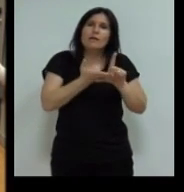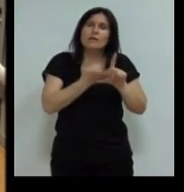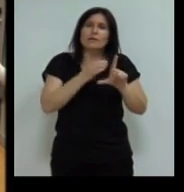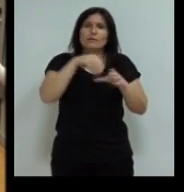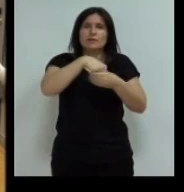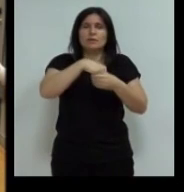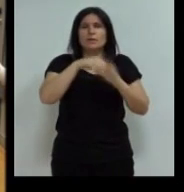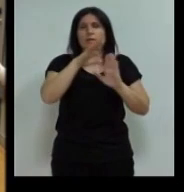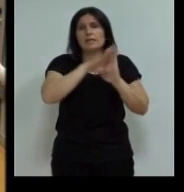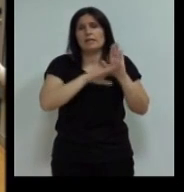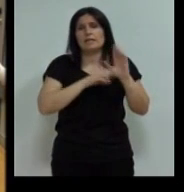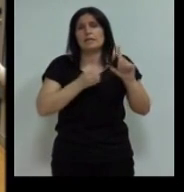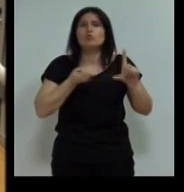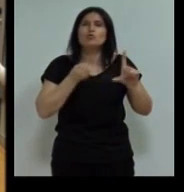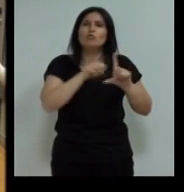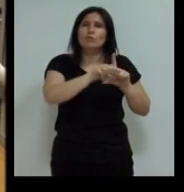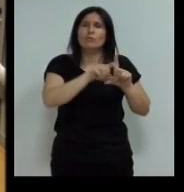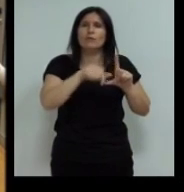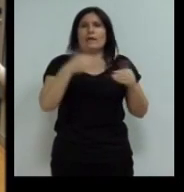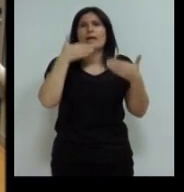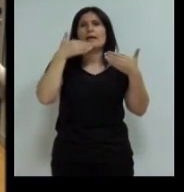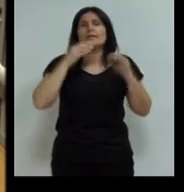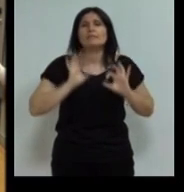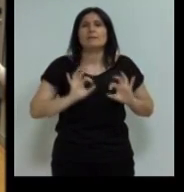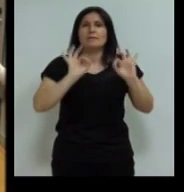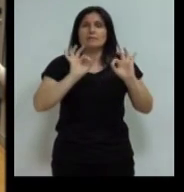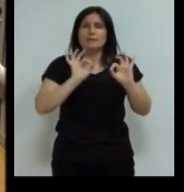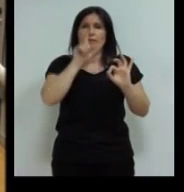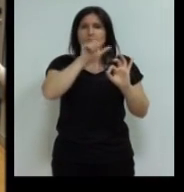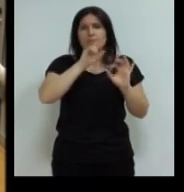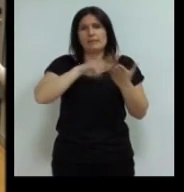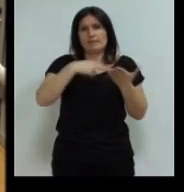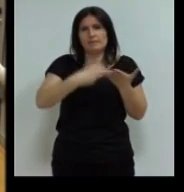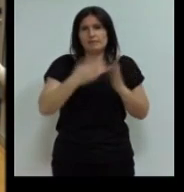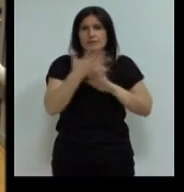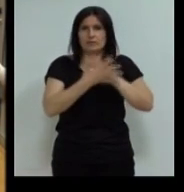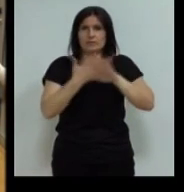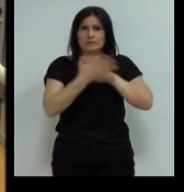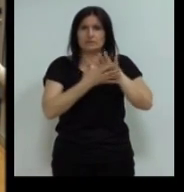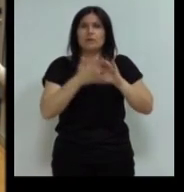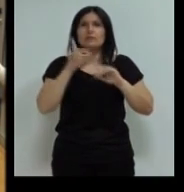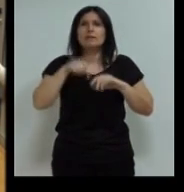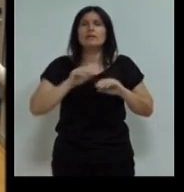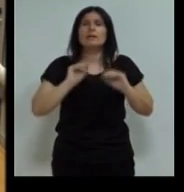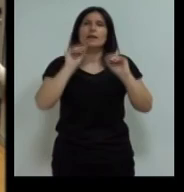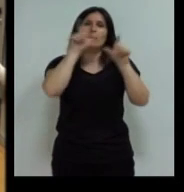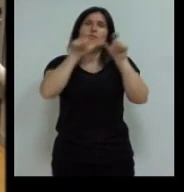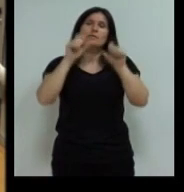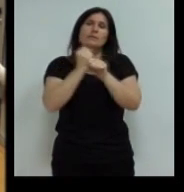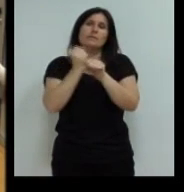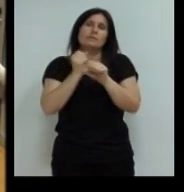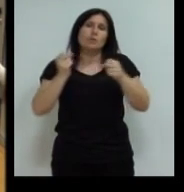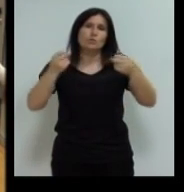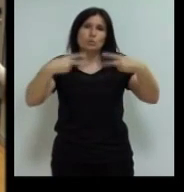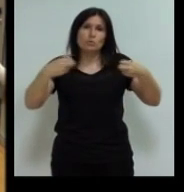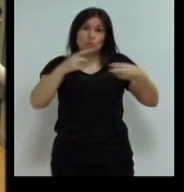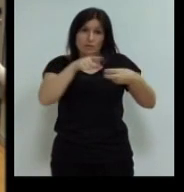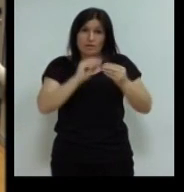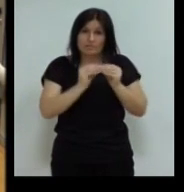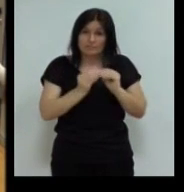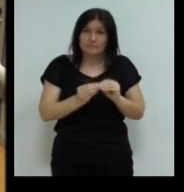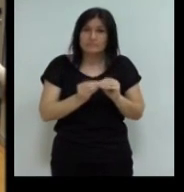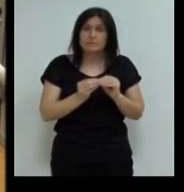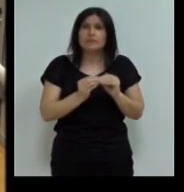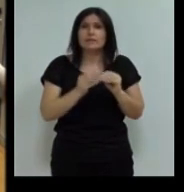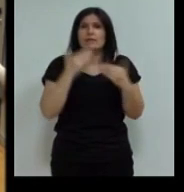YouTube. Dar las gracias especialmente a los intérpretes en lengua de signos, a las personas de subtitulado que lo están haciendo